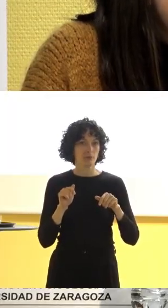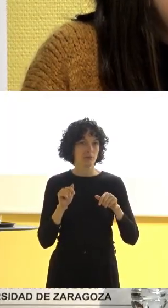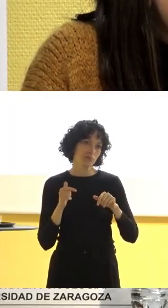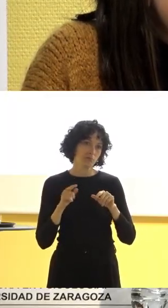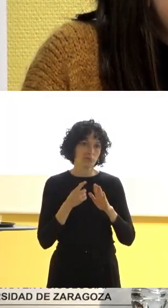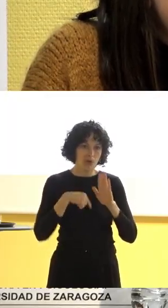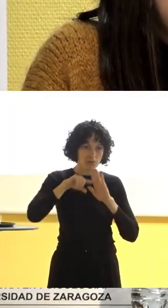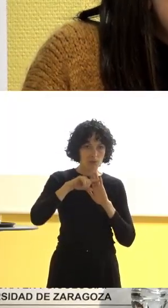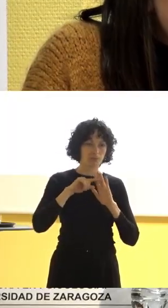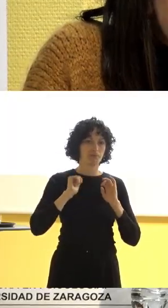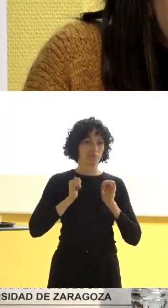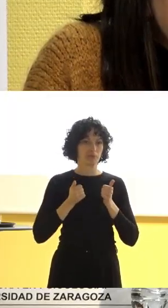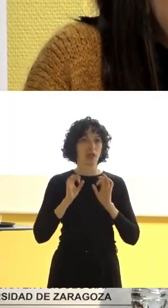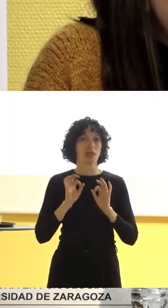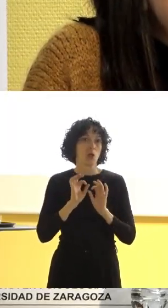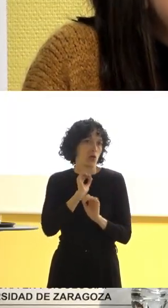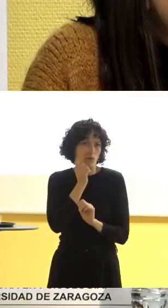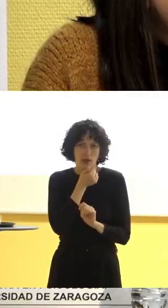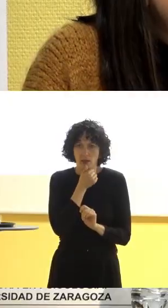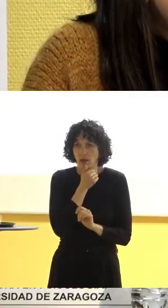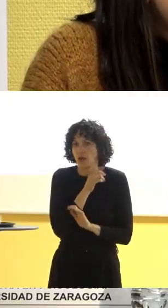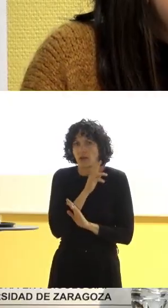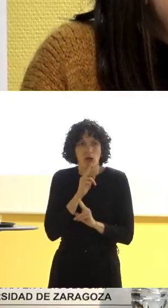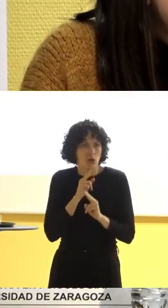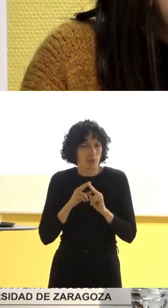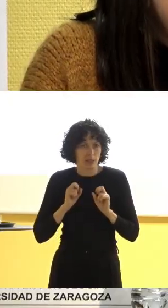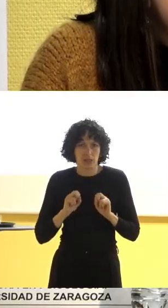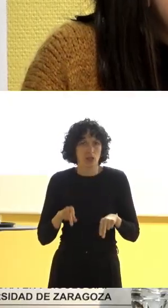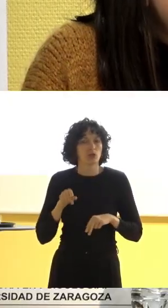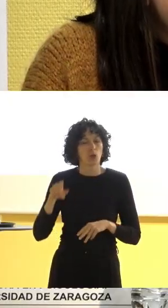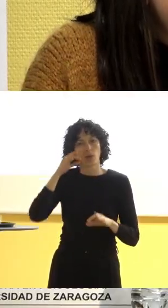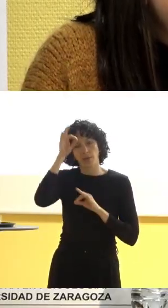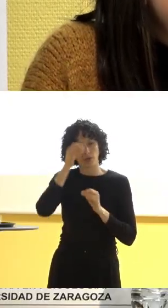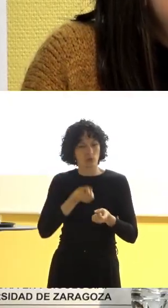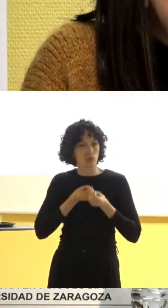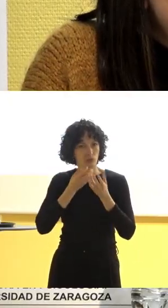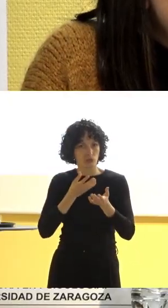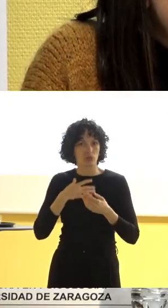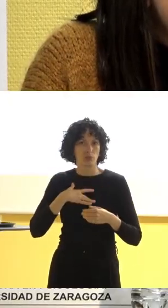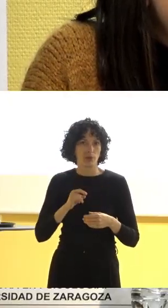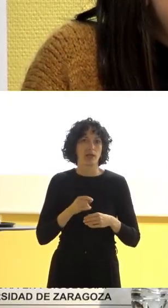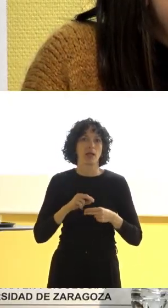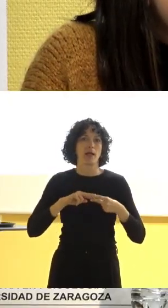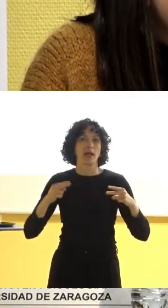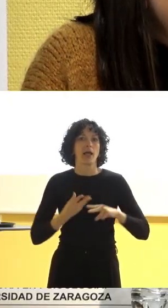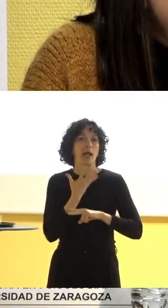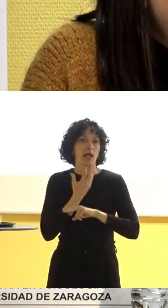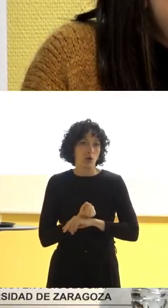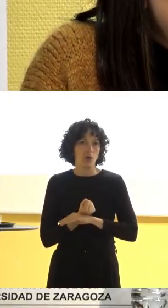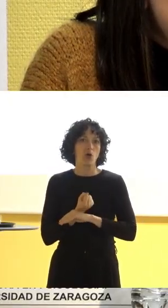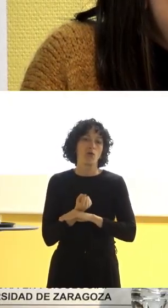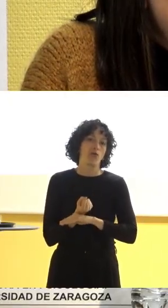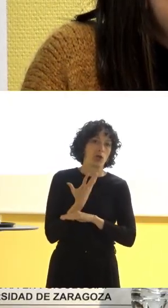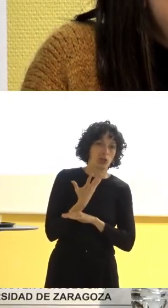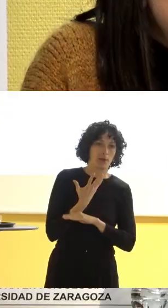Y compartes con confidencialidad, anonimato, compartes tus datos, ya sean genómicos o fenotípicos, es decir, tanto